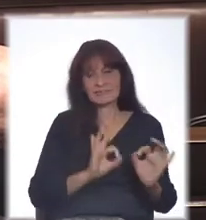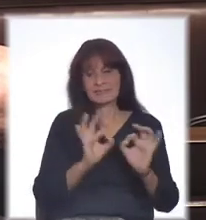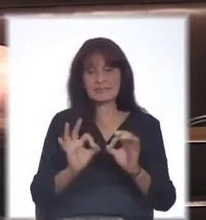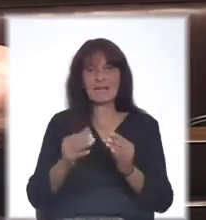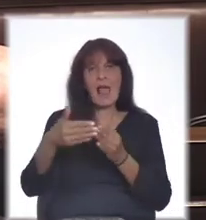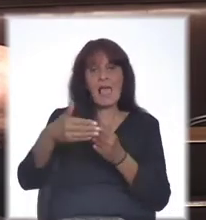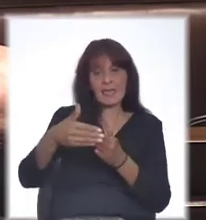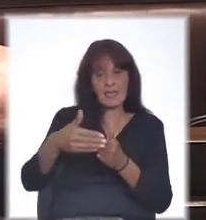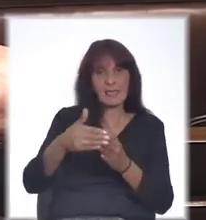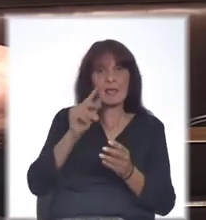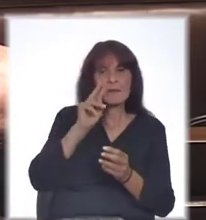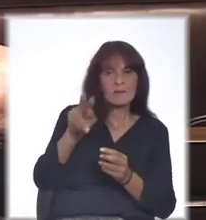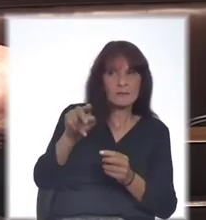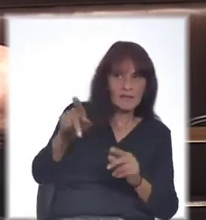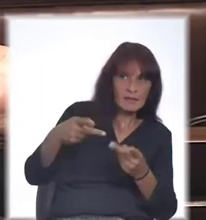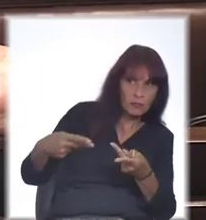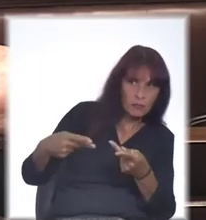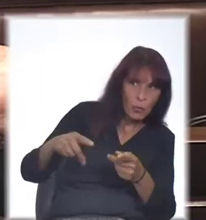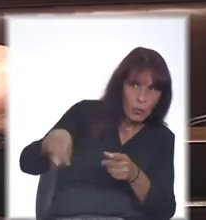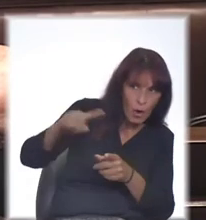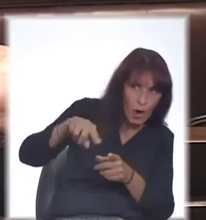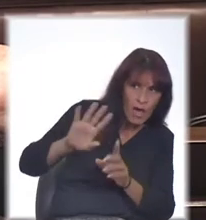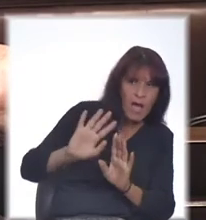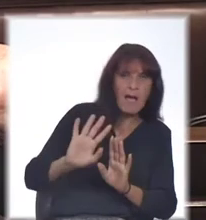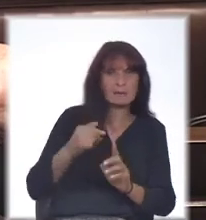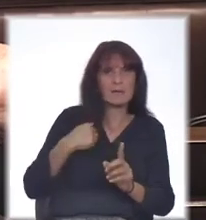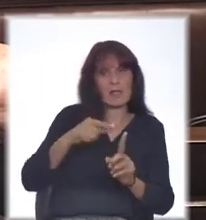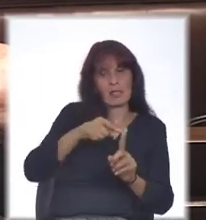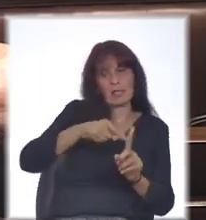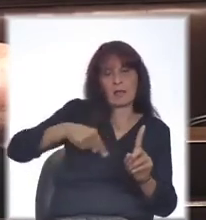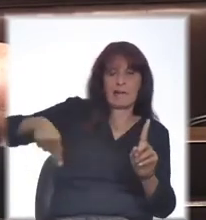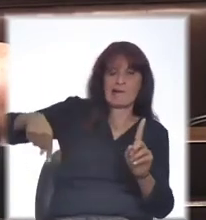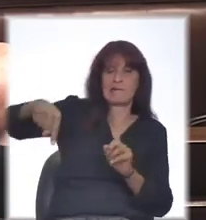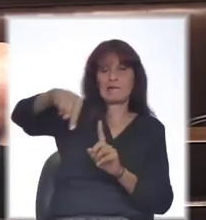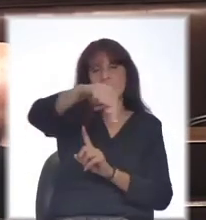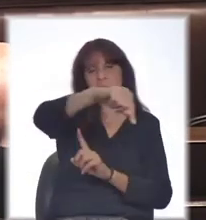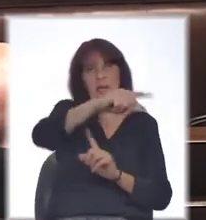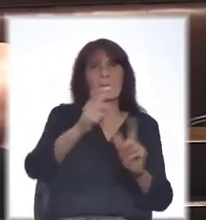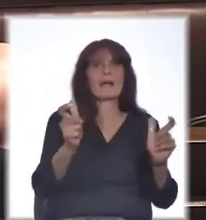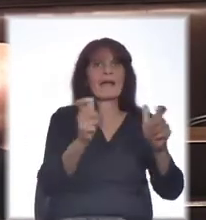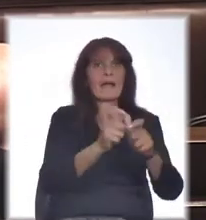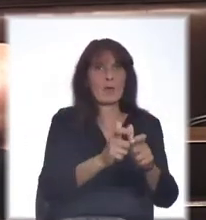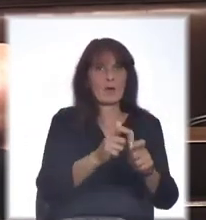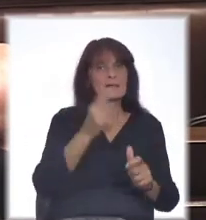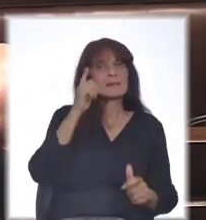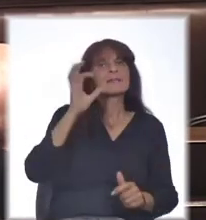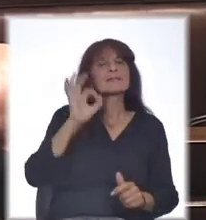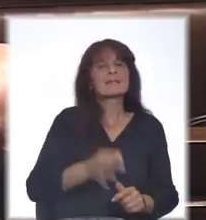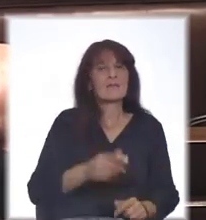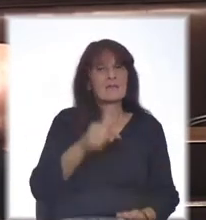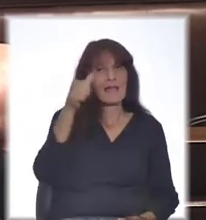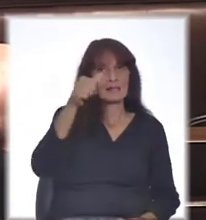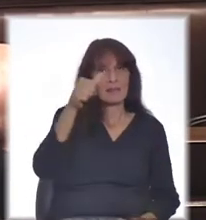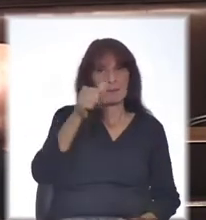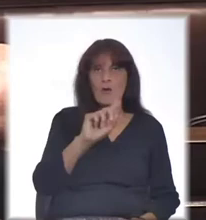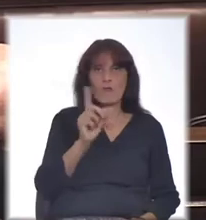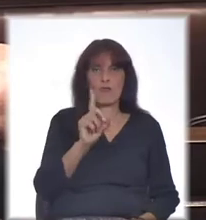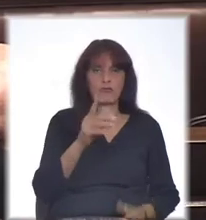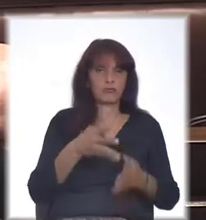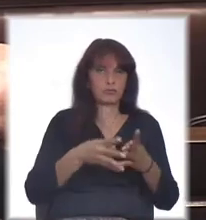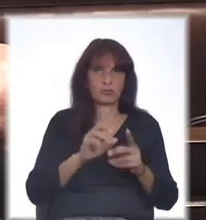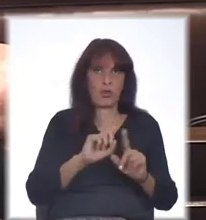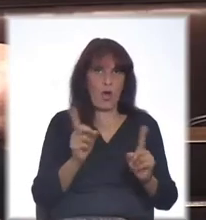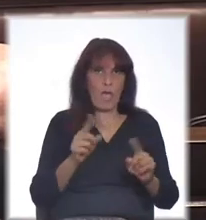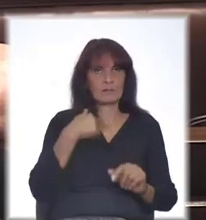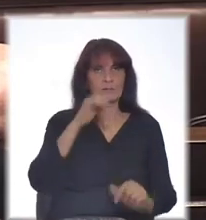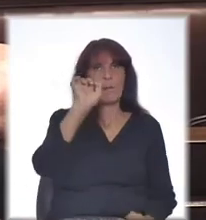observé el picadito de los niños y pegué la vuelta nuevamente hasta la casa donde estaba convocada la reunión. Sabía que el timbre no funcionaba, así que golpeé suavemente